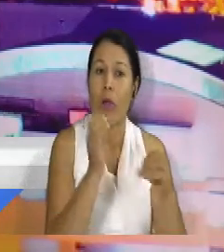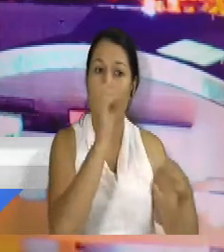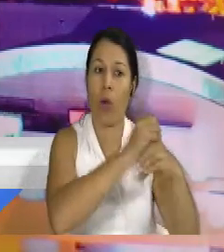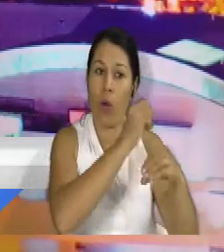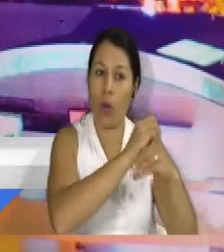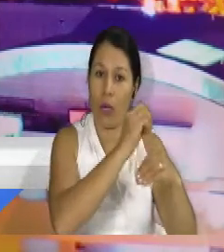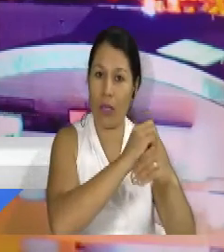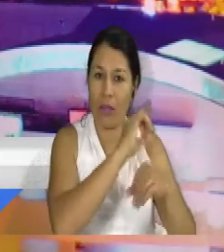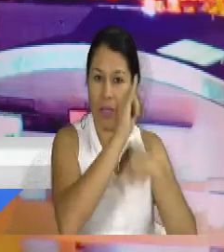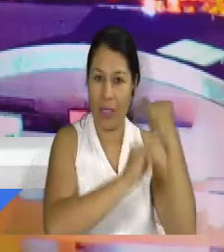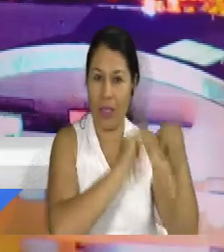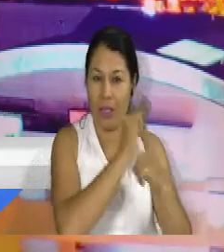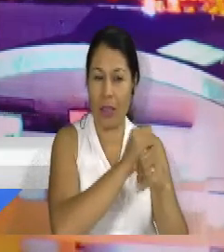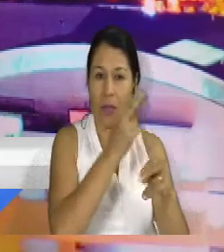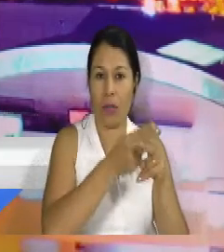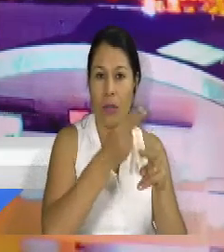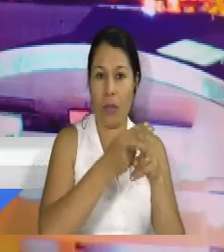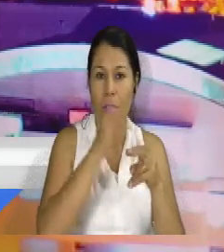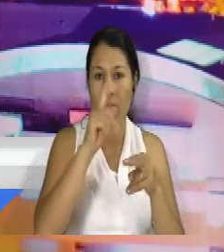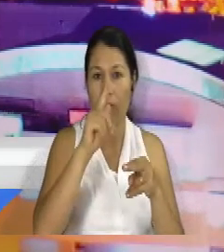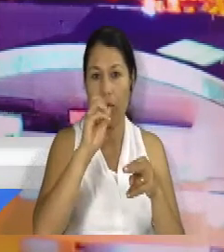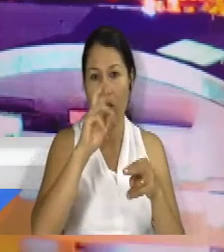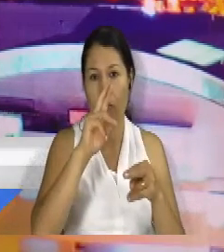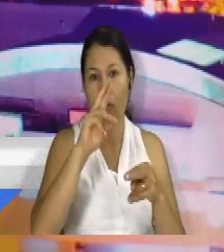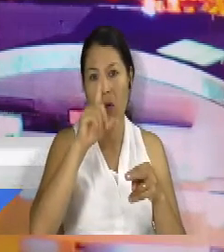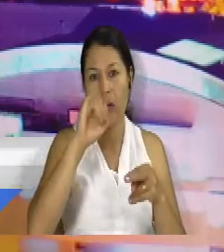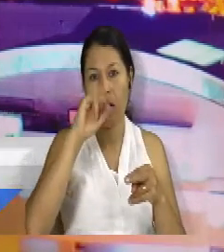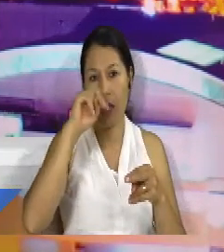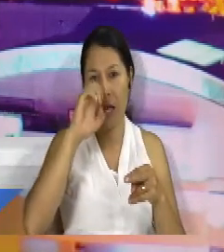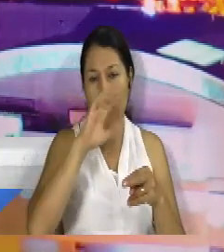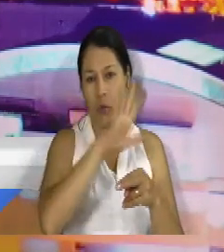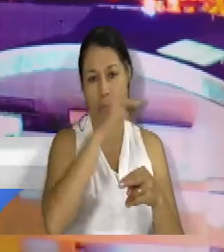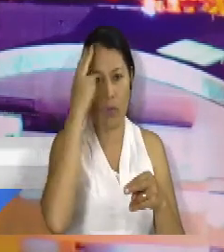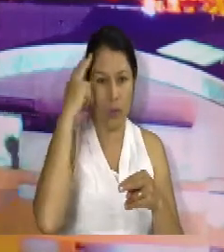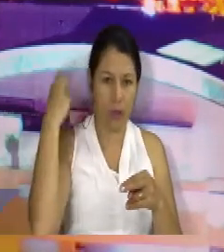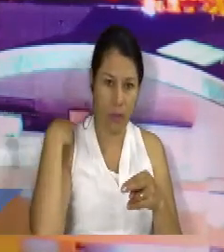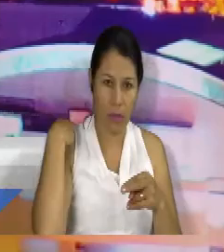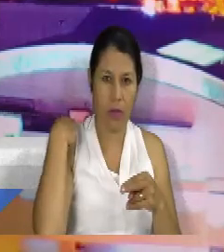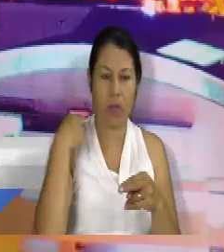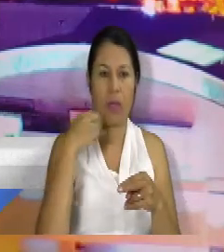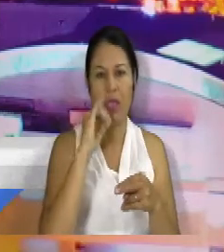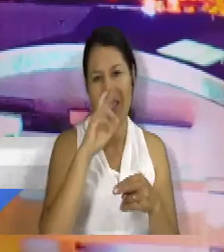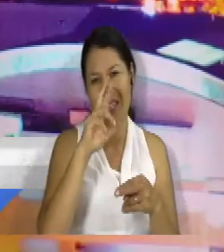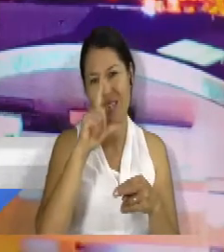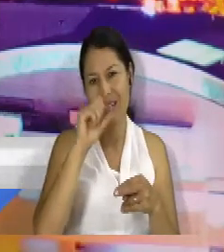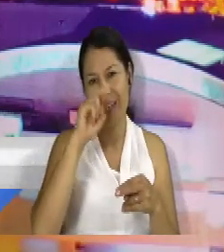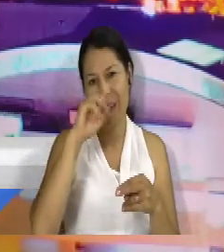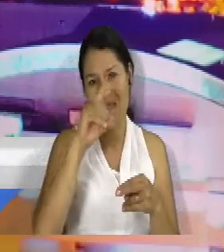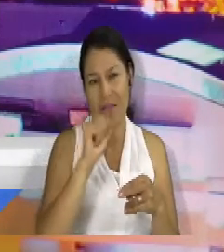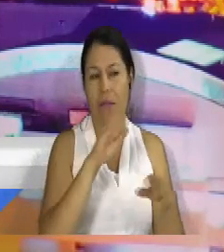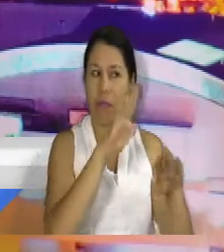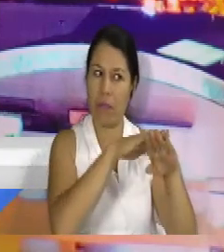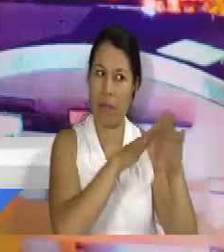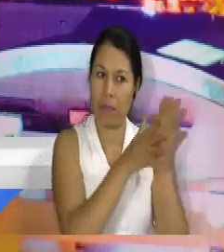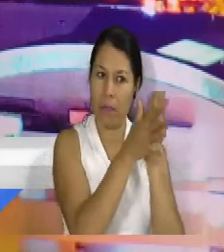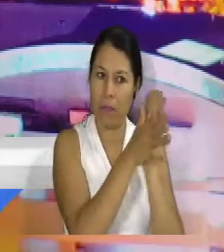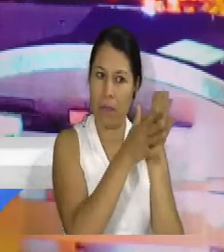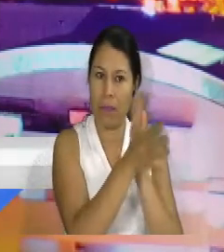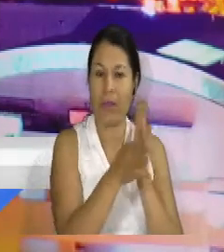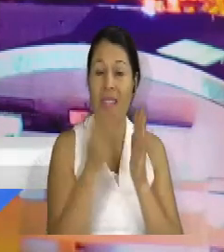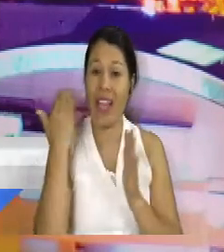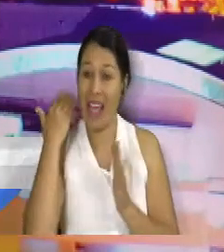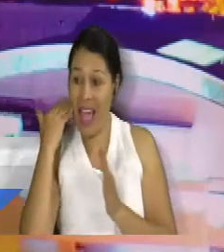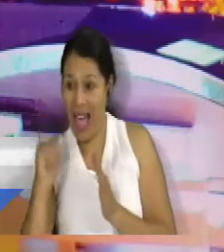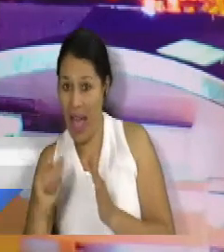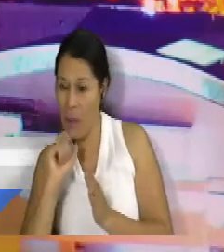Frontline, sí, y esa de Inglaterra está e Irlanda, y yo le comenté, mi señora había llevado la cotización que le habían